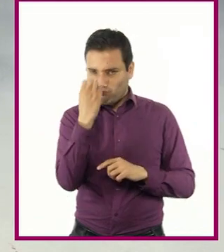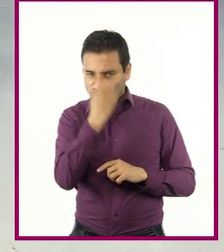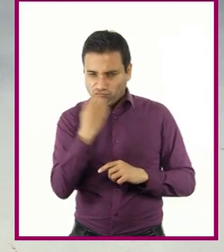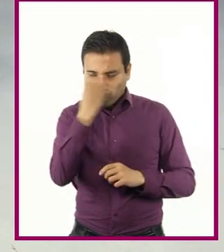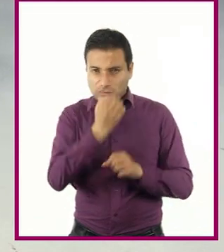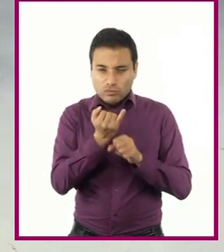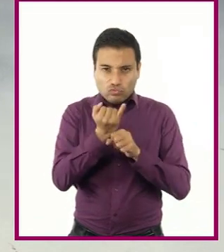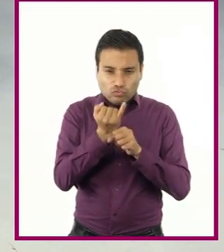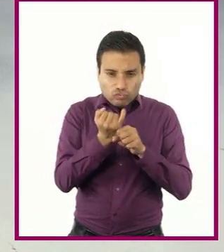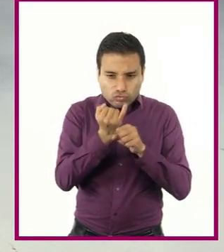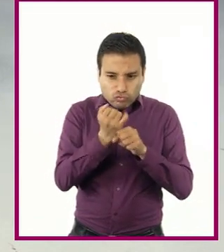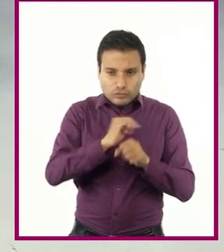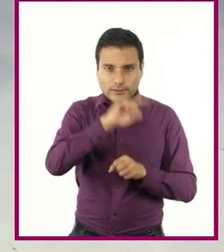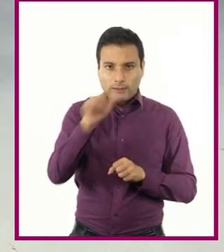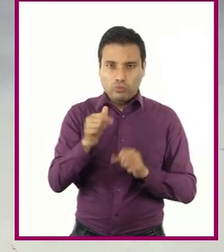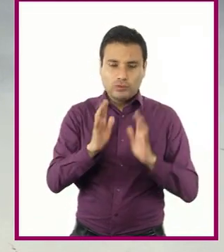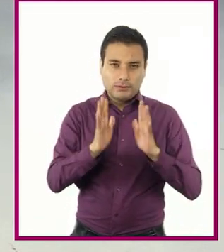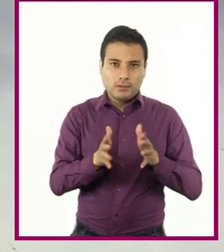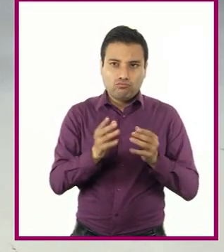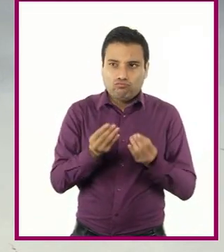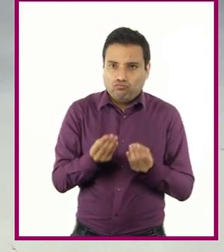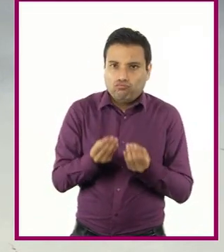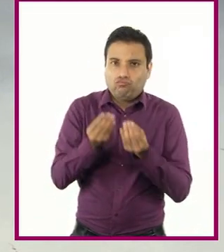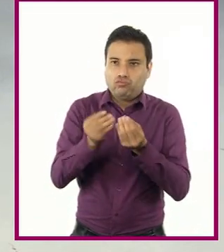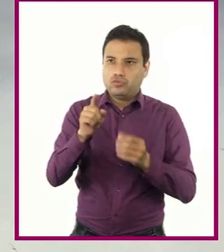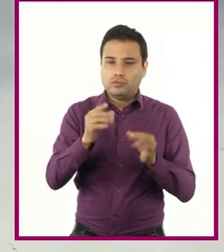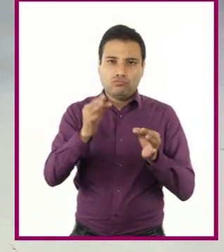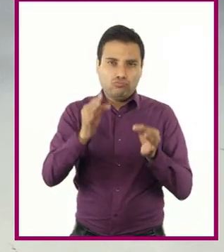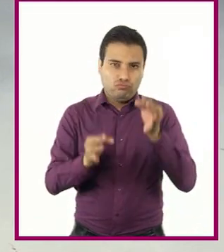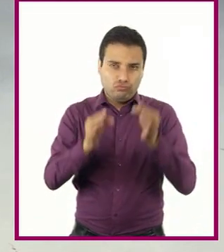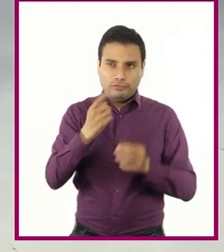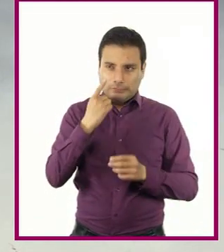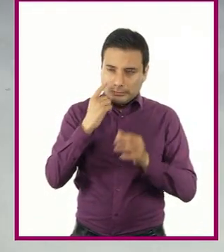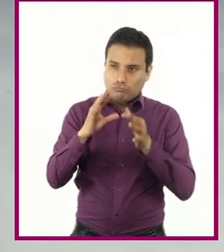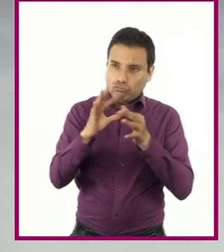cual presenta el caso ante el Poder Judicial y acusa al inculpado.